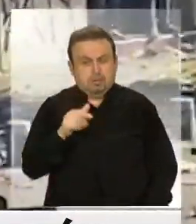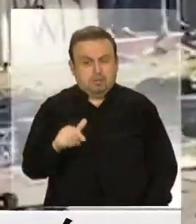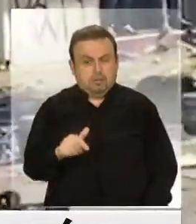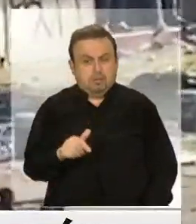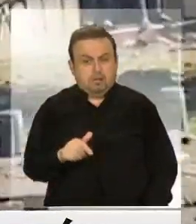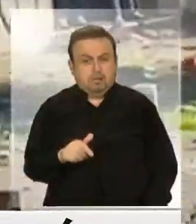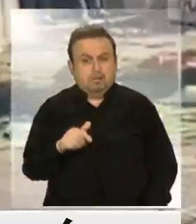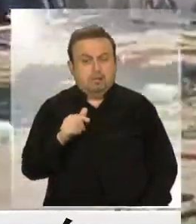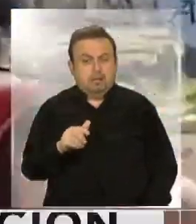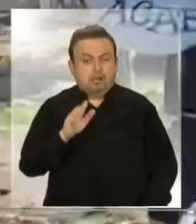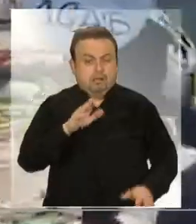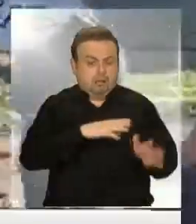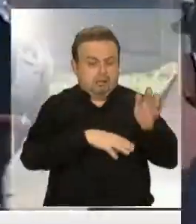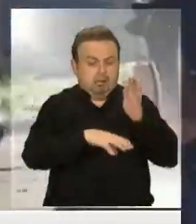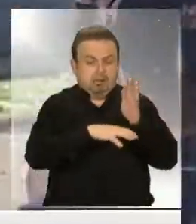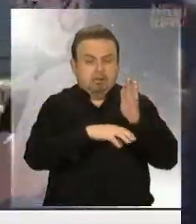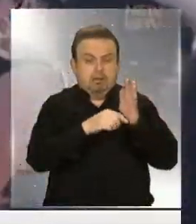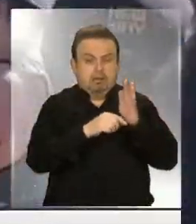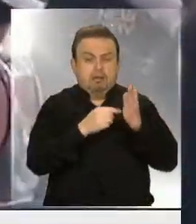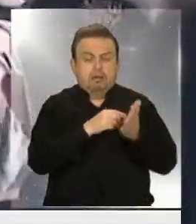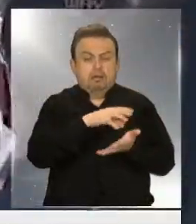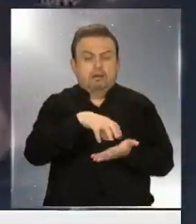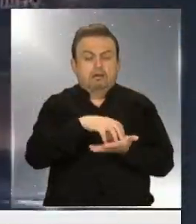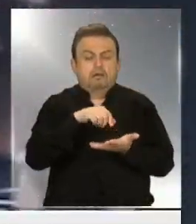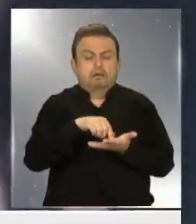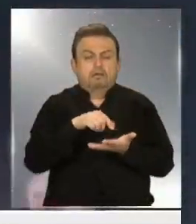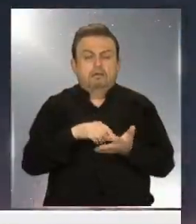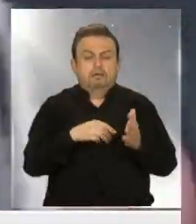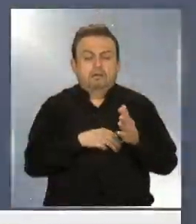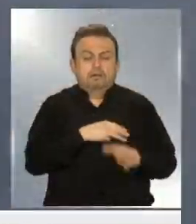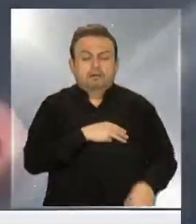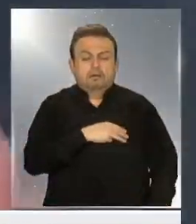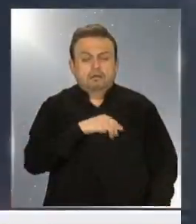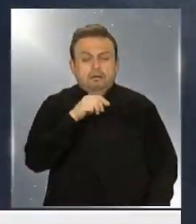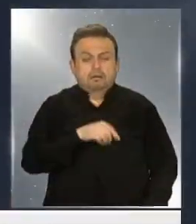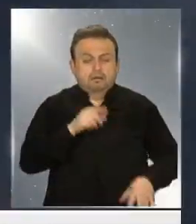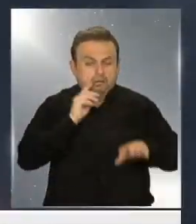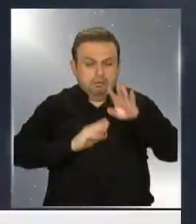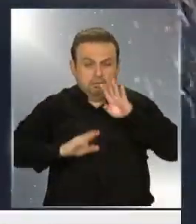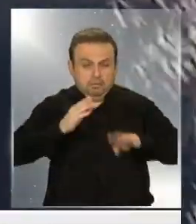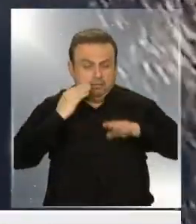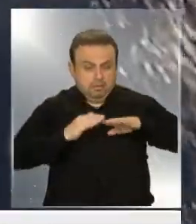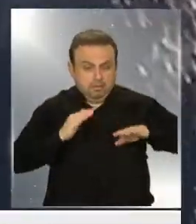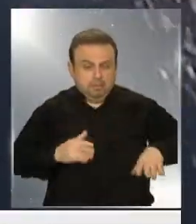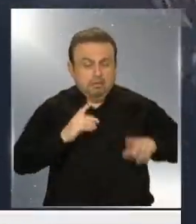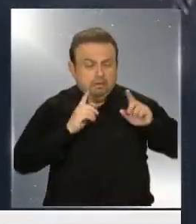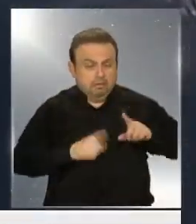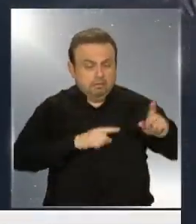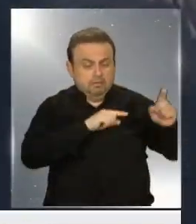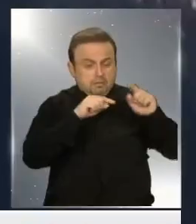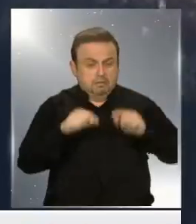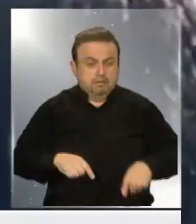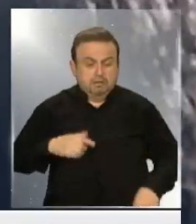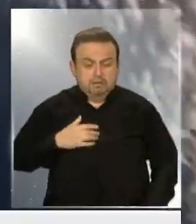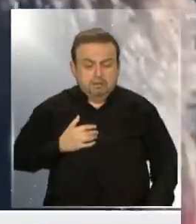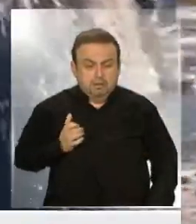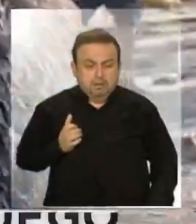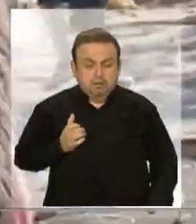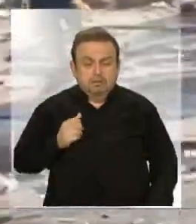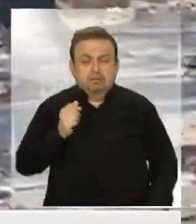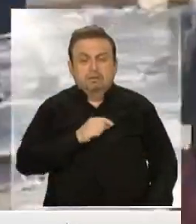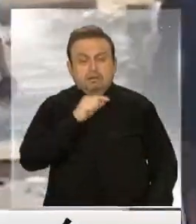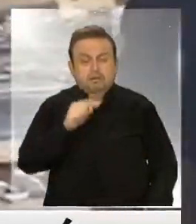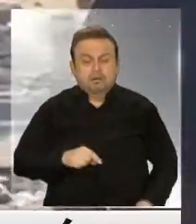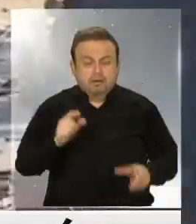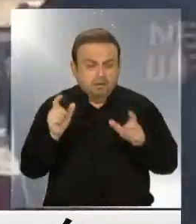ocurrió en dicho lugar. Pero no fue lo único. Metro Protectora de la Infancia debió llegar, de hecho, policía de investigaciones